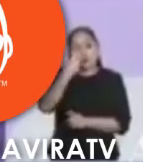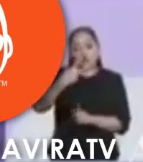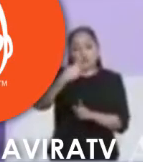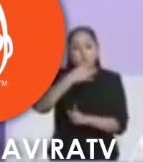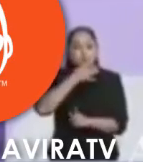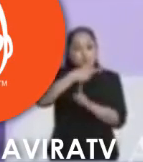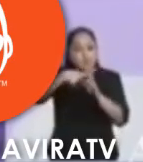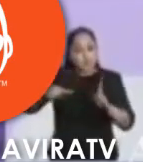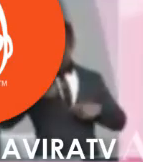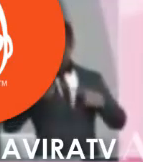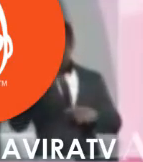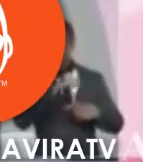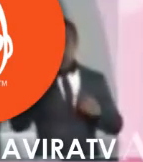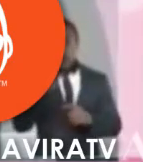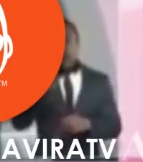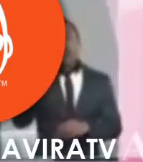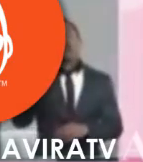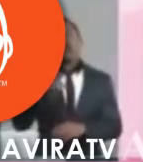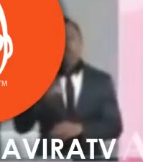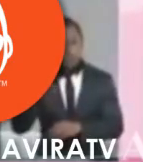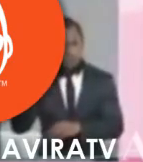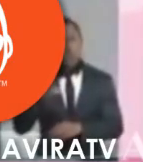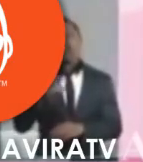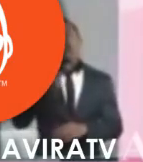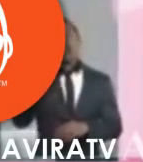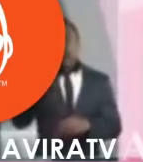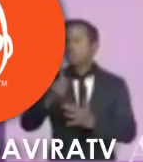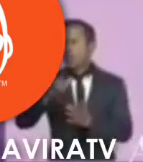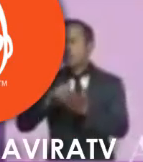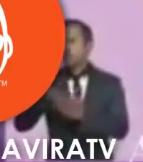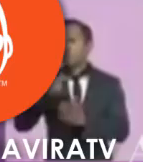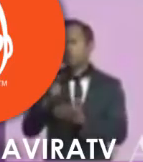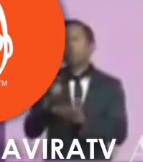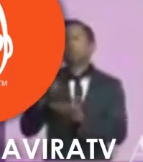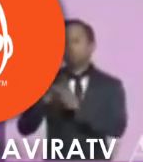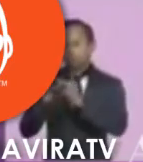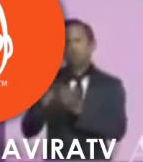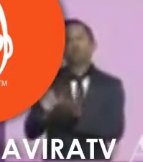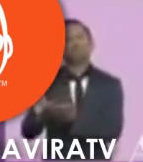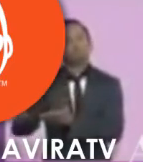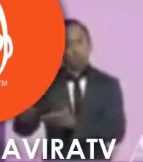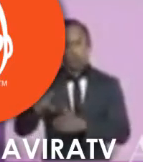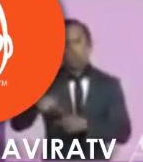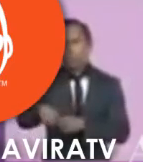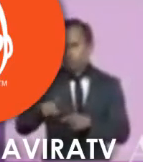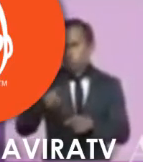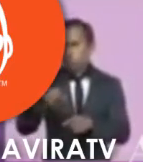favor, candidato, que muestre otra infografía. Por supuesto que sí, mira. Por cada 100 casos en el país, los secuestros crecieron. Órale, bronco, para que veas que ahí tienes al